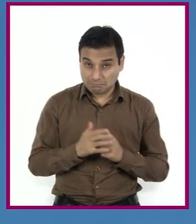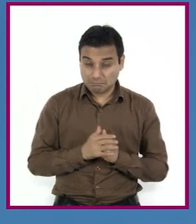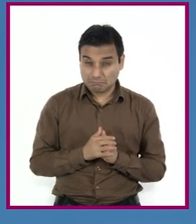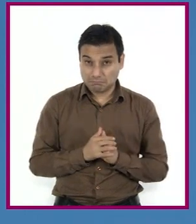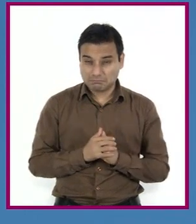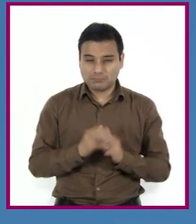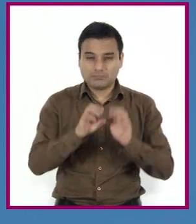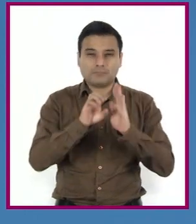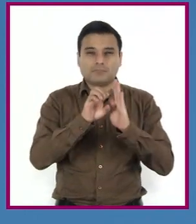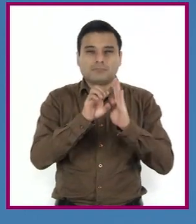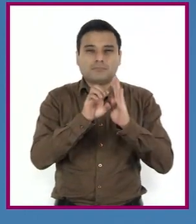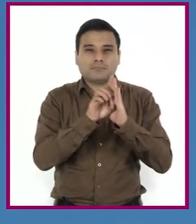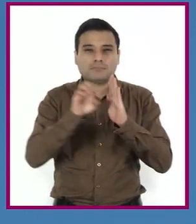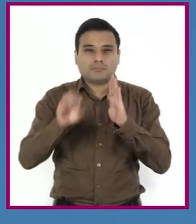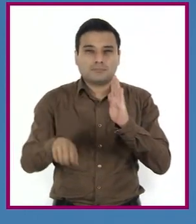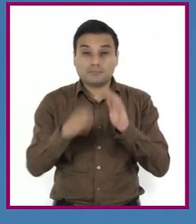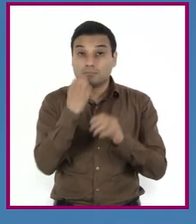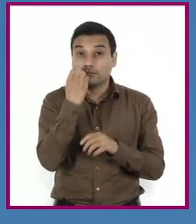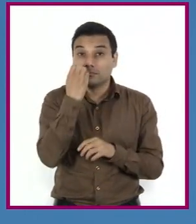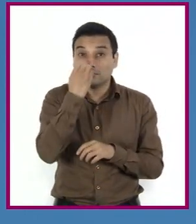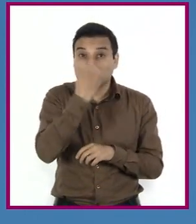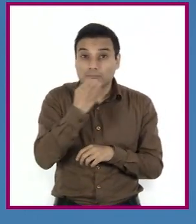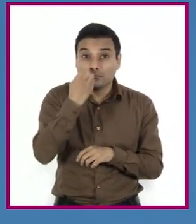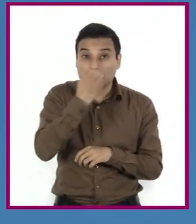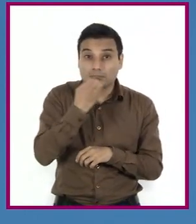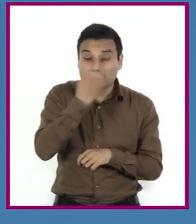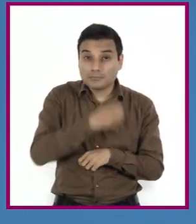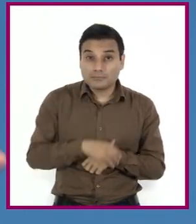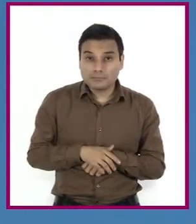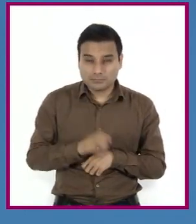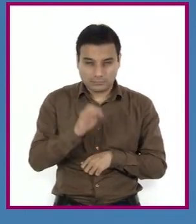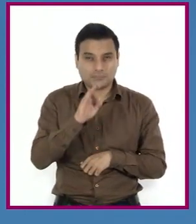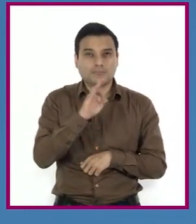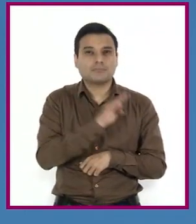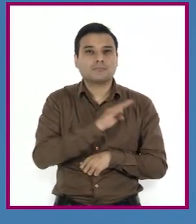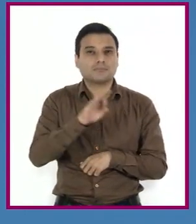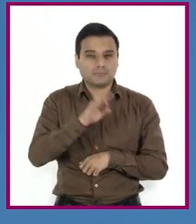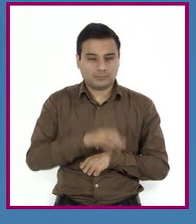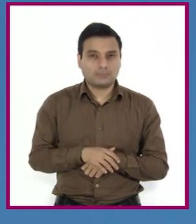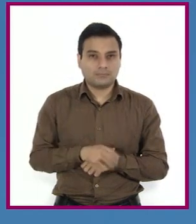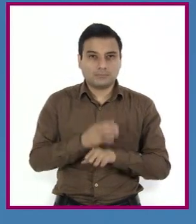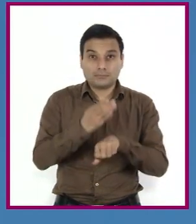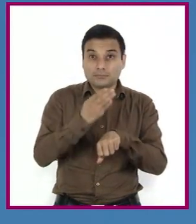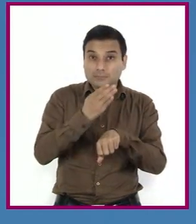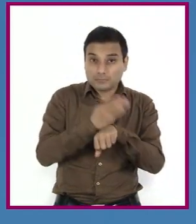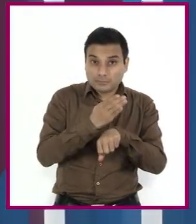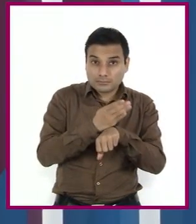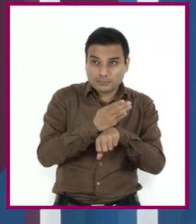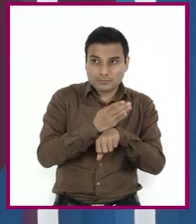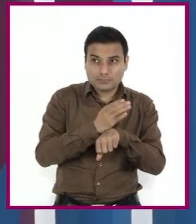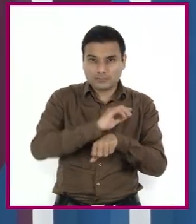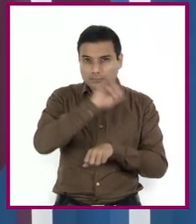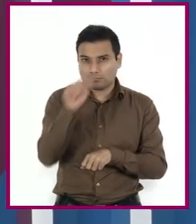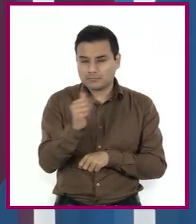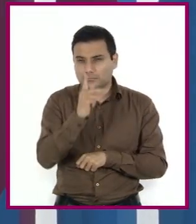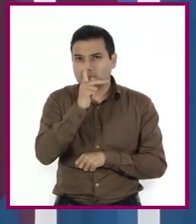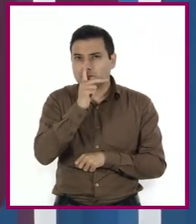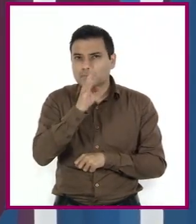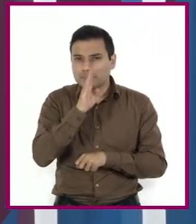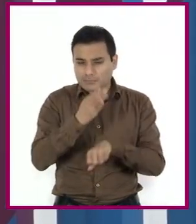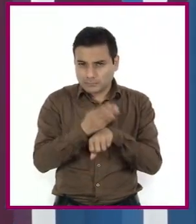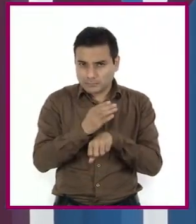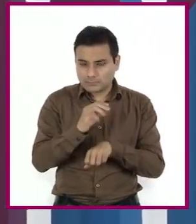existen sanciones en la escuela que dan lugar a recibir sanciones de sus madres, padres o tutores.